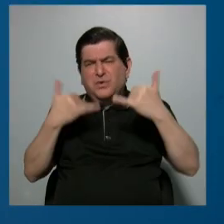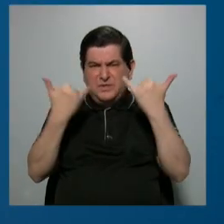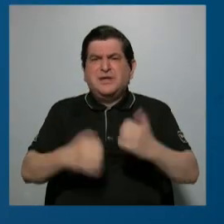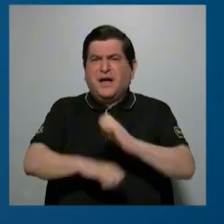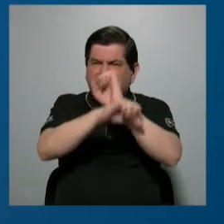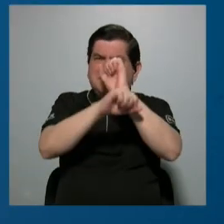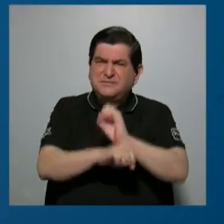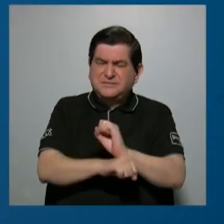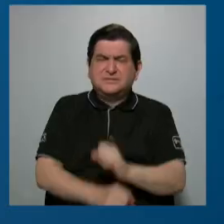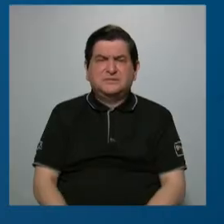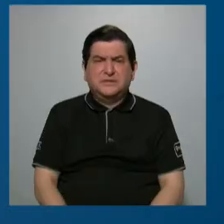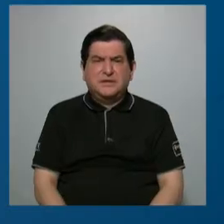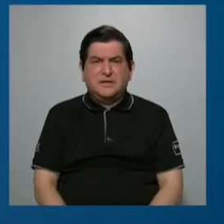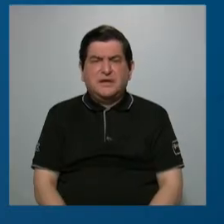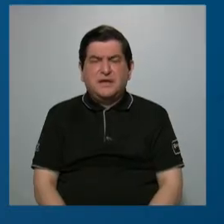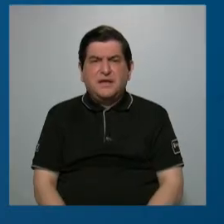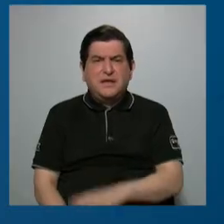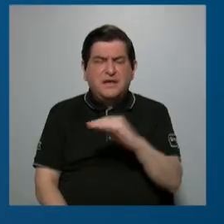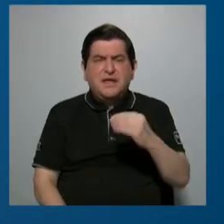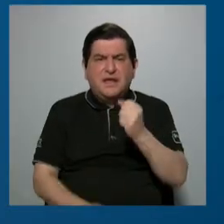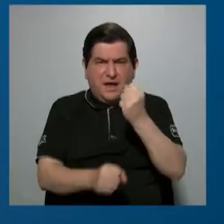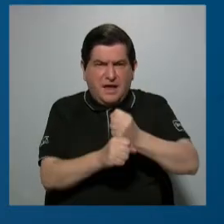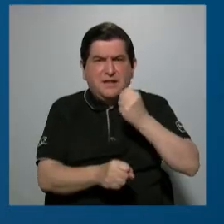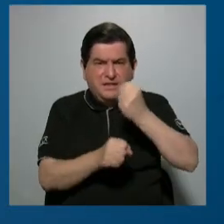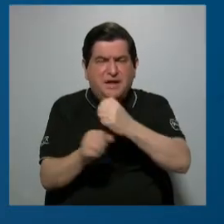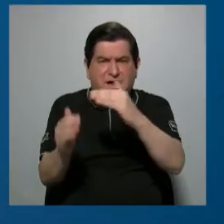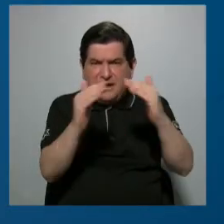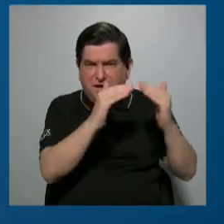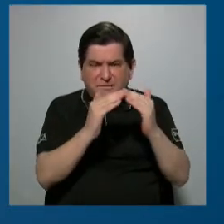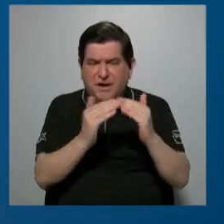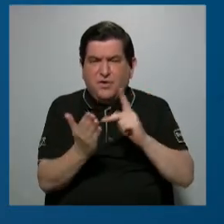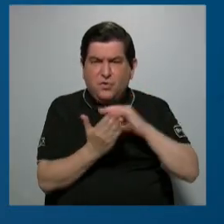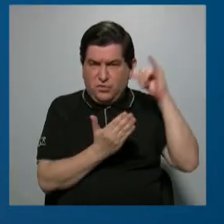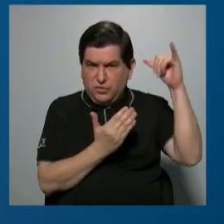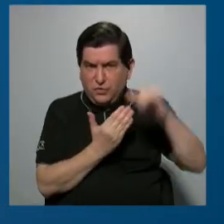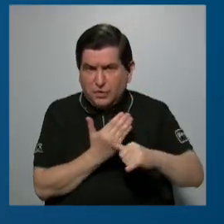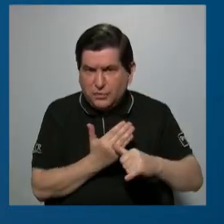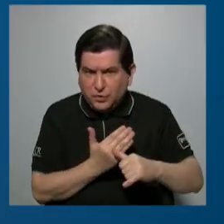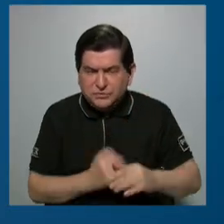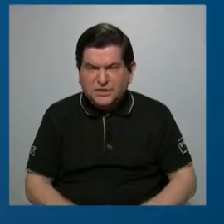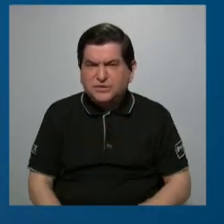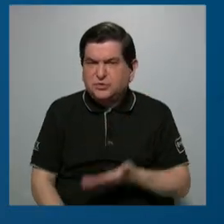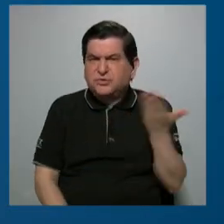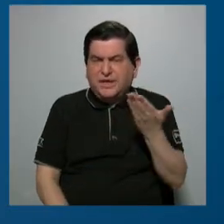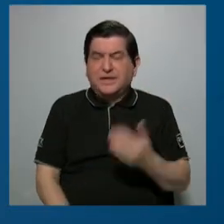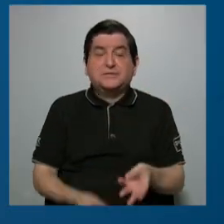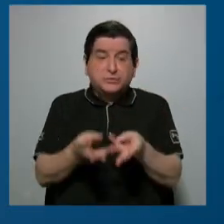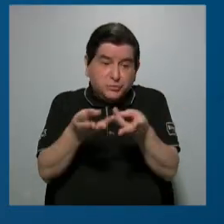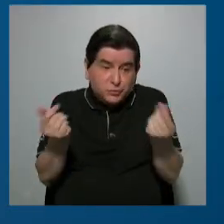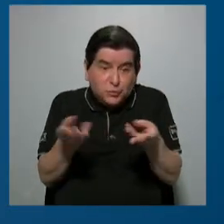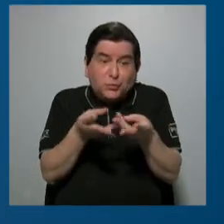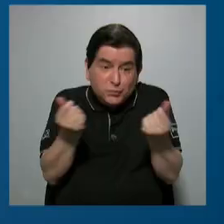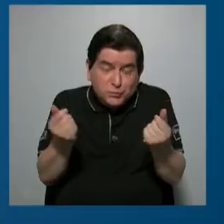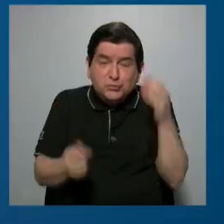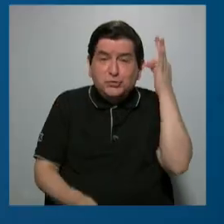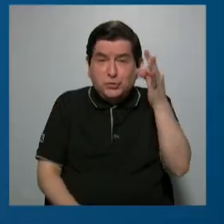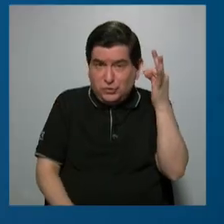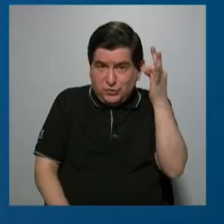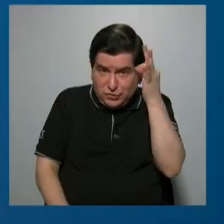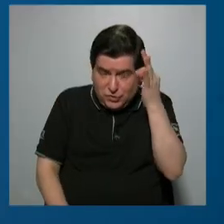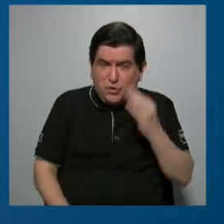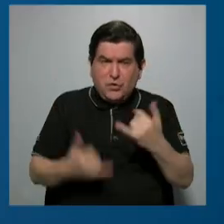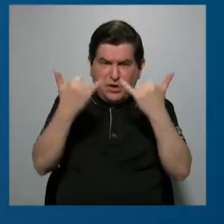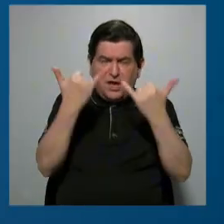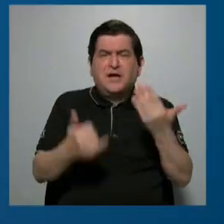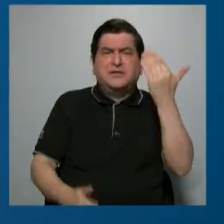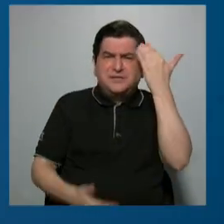la operación urbana, que es el hecho de hacer este gran proyecto, es una de las soluciones que desde la teoría ha sido conocida desde